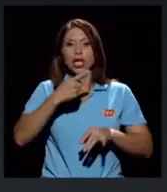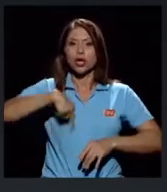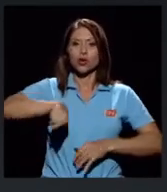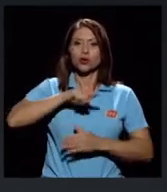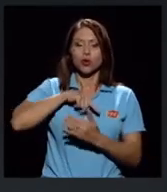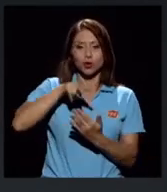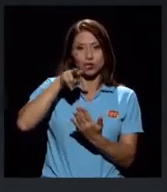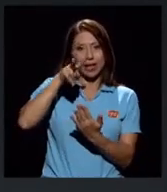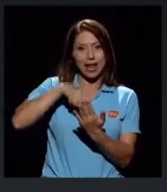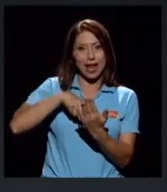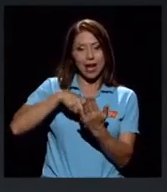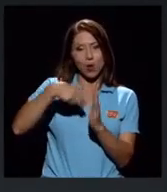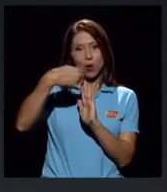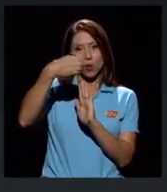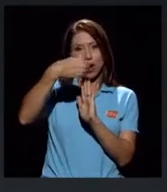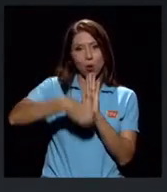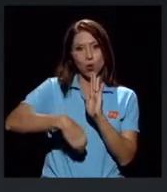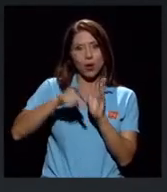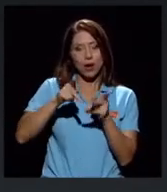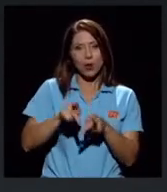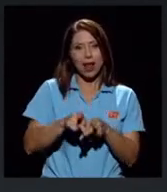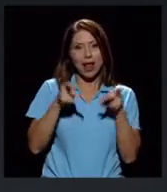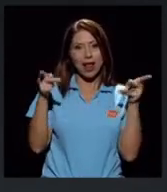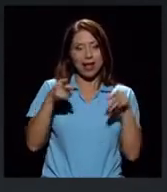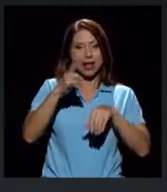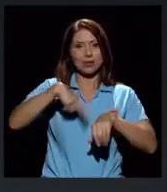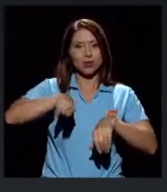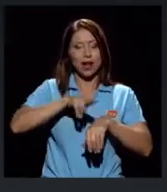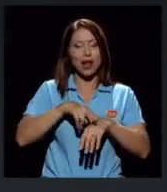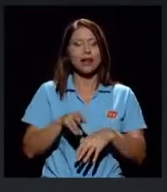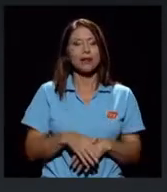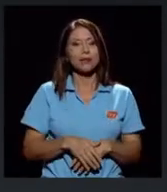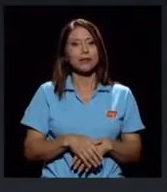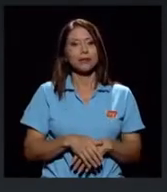una columna en un diario de circulación nacional